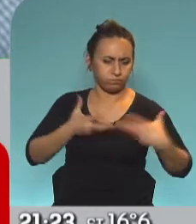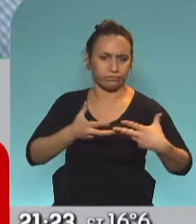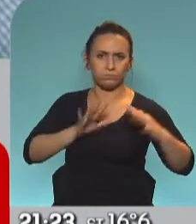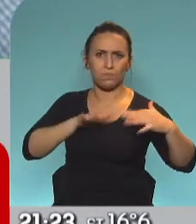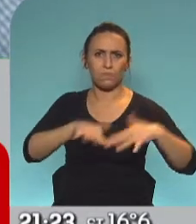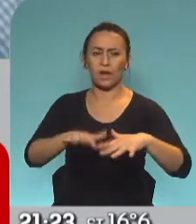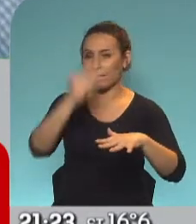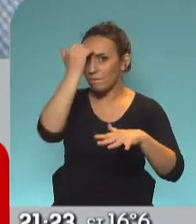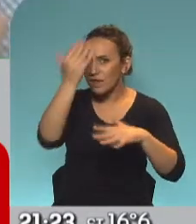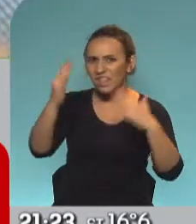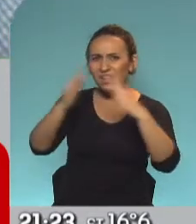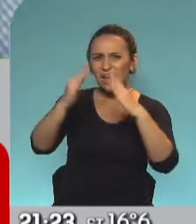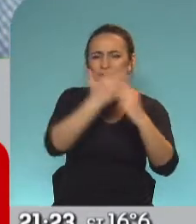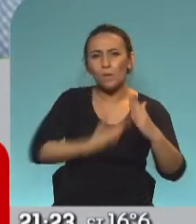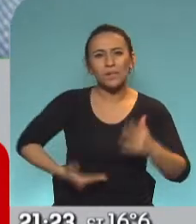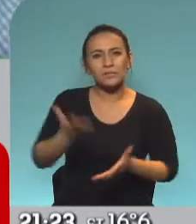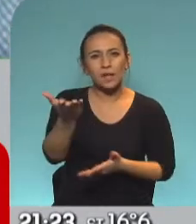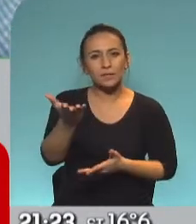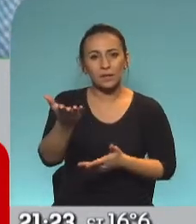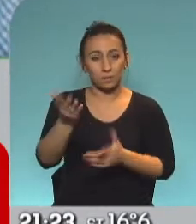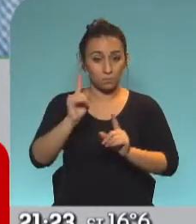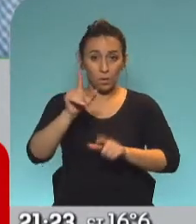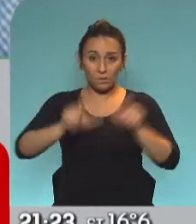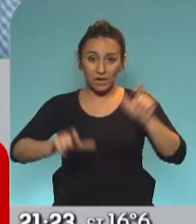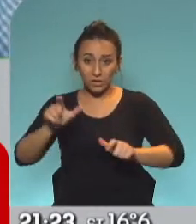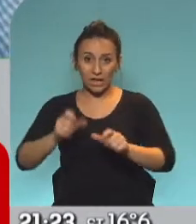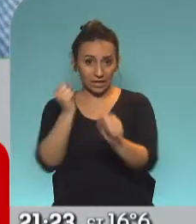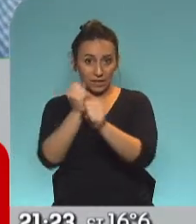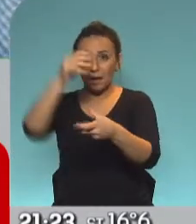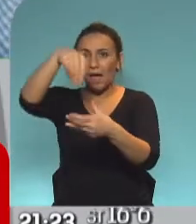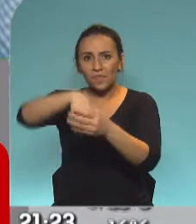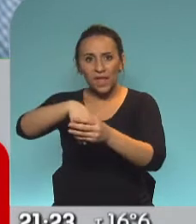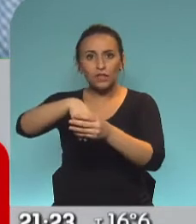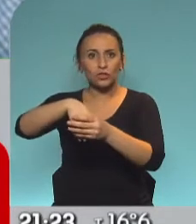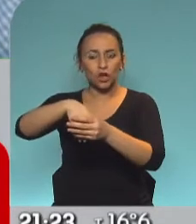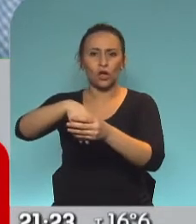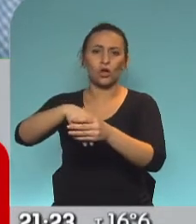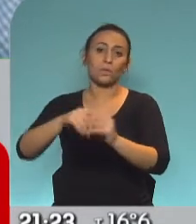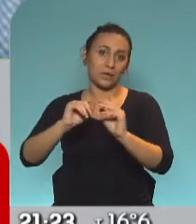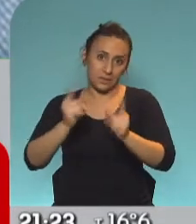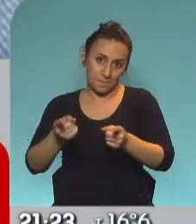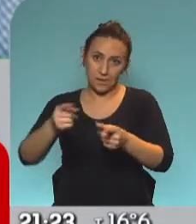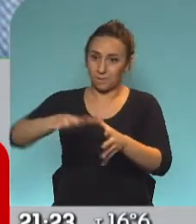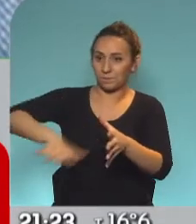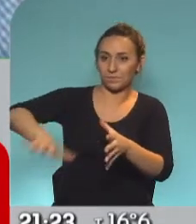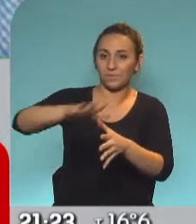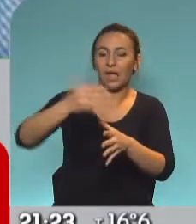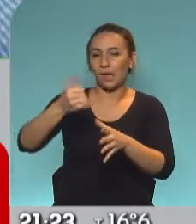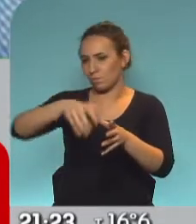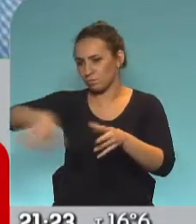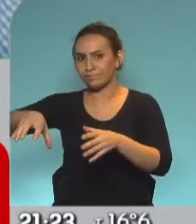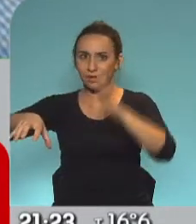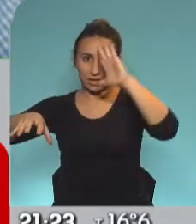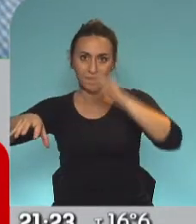República, haciendo correr riesgo a la gente que trabaja en la quinta, porque recordemos también que ahí hay un destacamento de